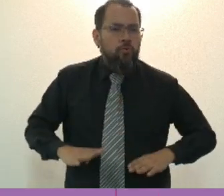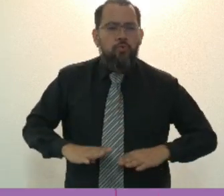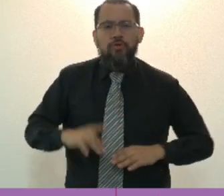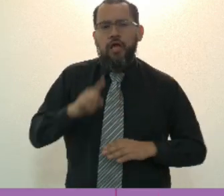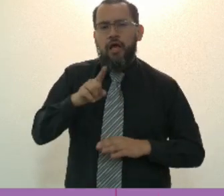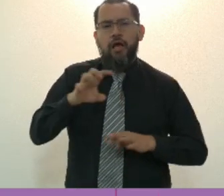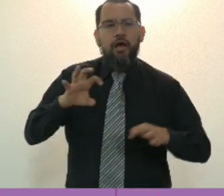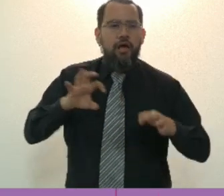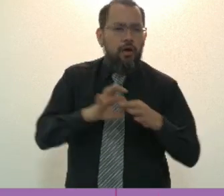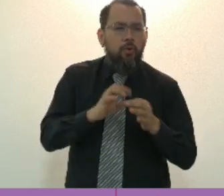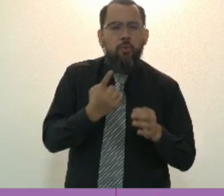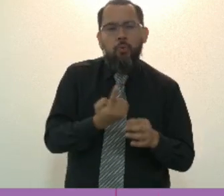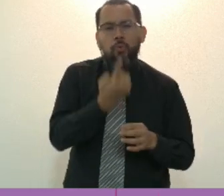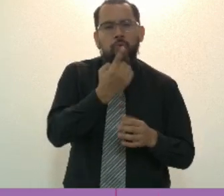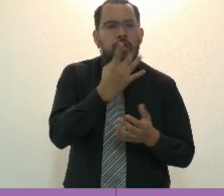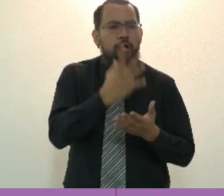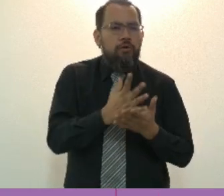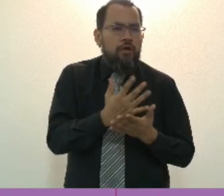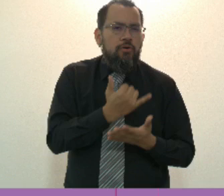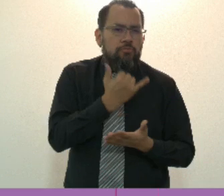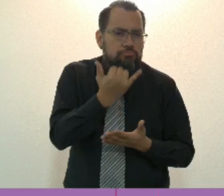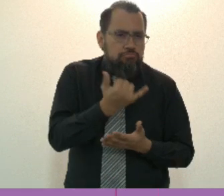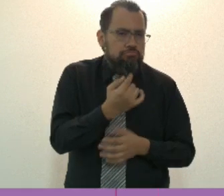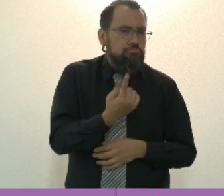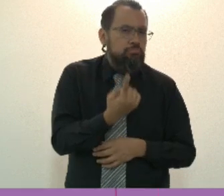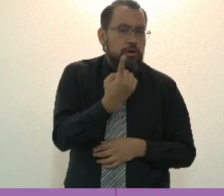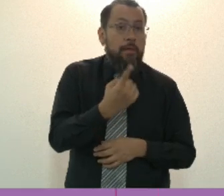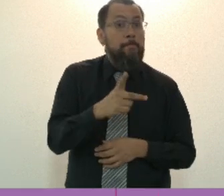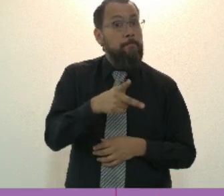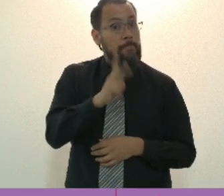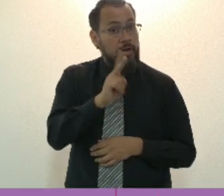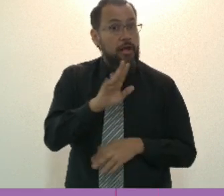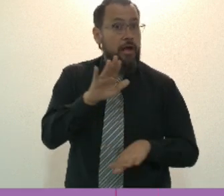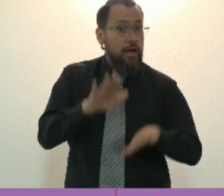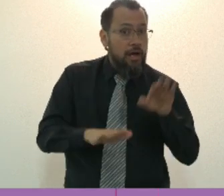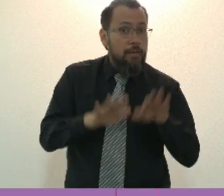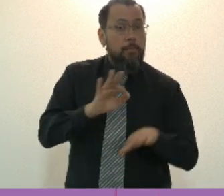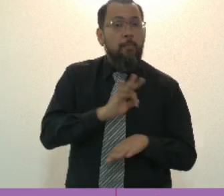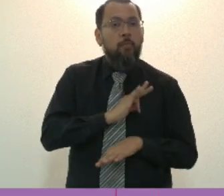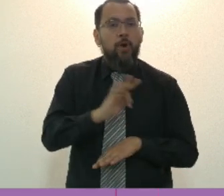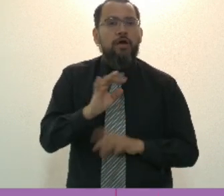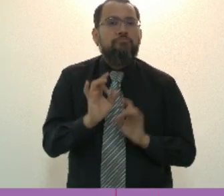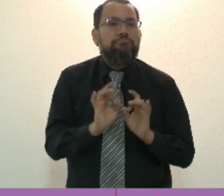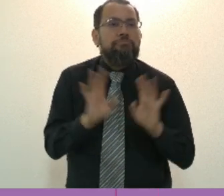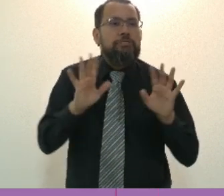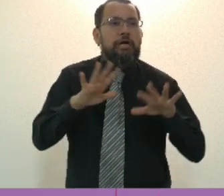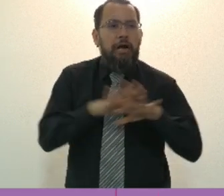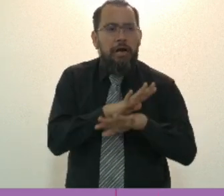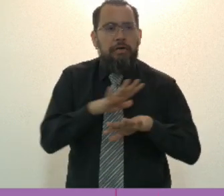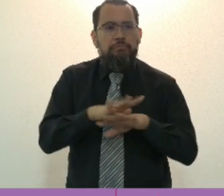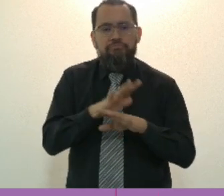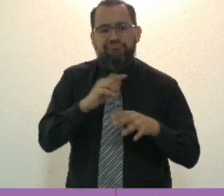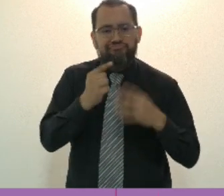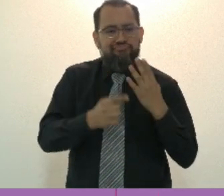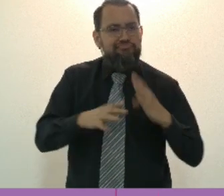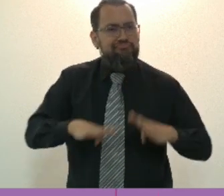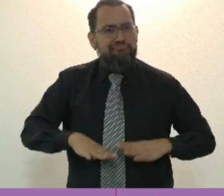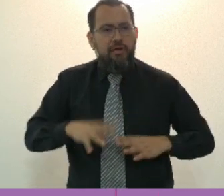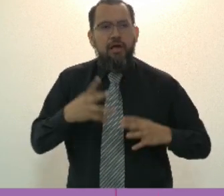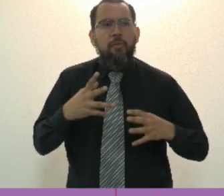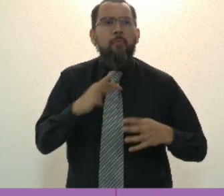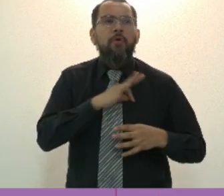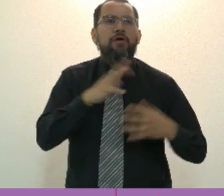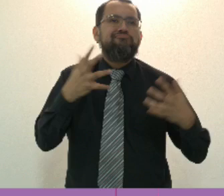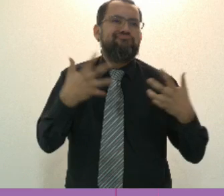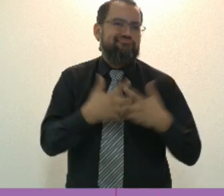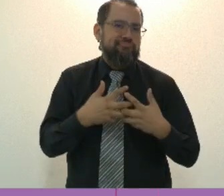una única prescripción legal, pero pudiera darse también un conjunto de variables que pueden hacer combinaciones.